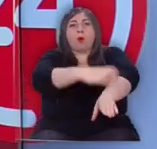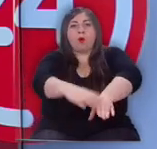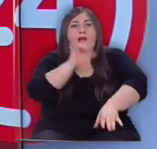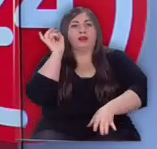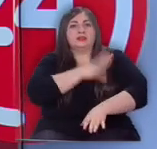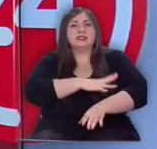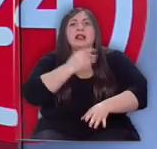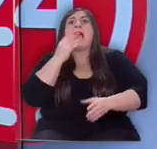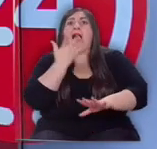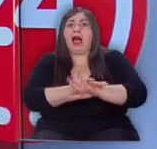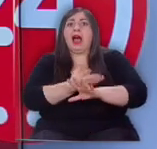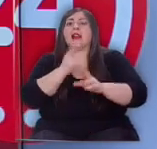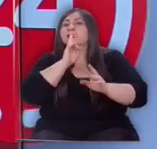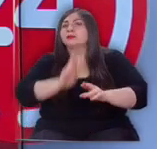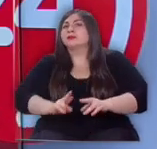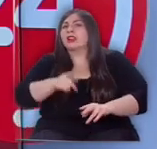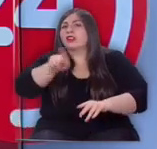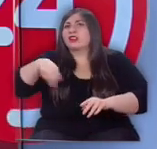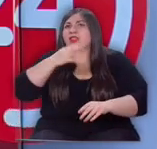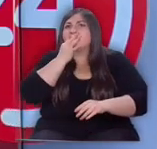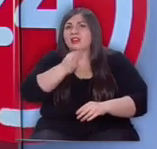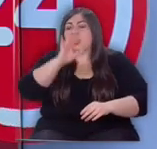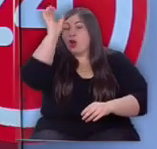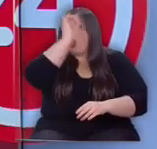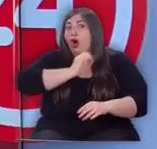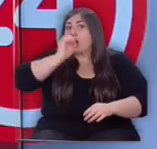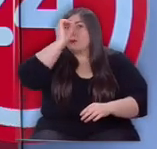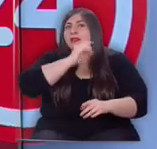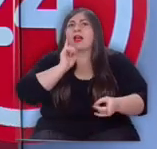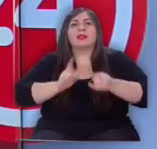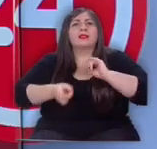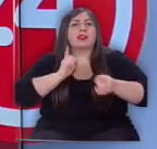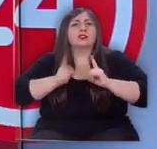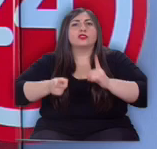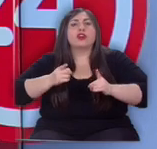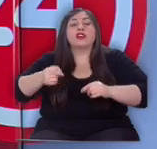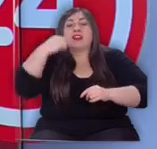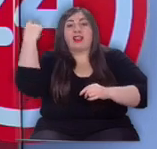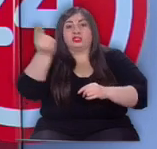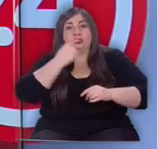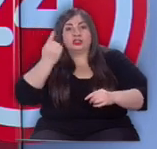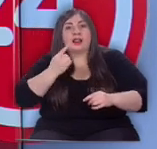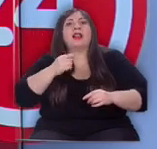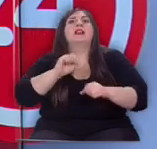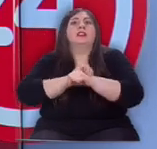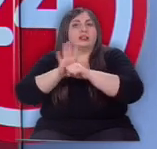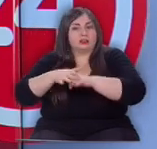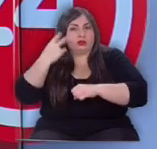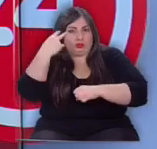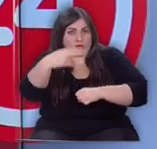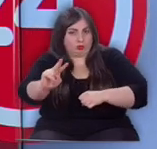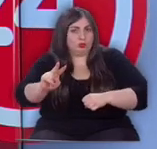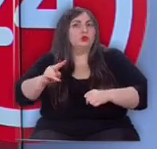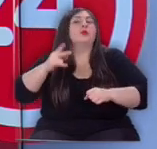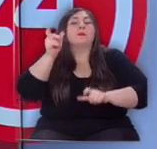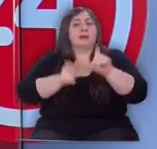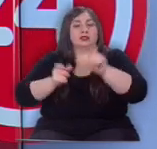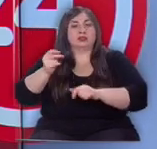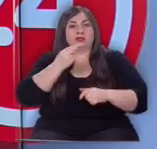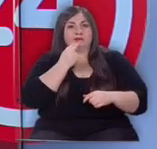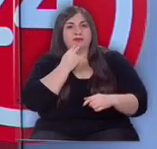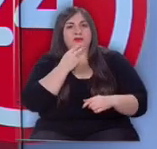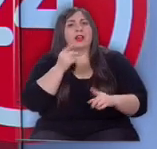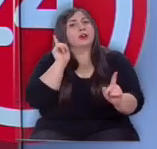están en nuestras redes sociales. Ellos expresaron su opinión respecto de la gestión local y nacional ante la pandemia del coronavirus y el comportamiento de sus habitantes.